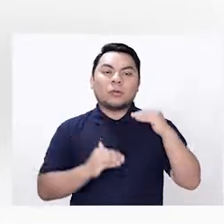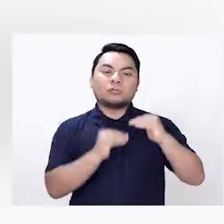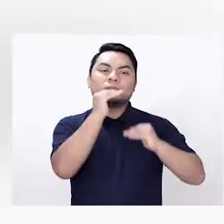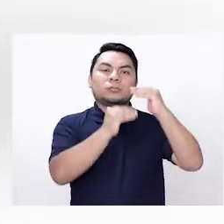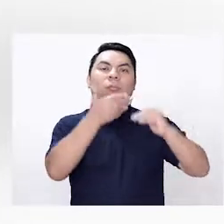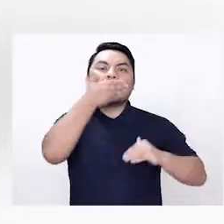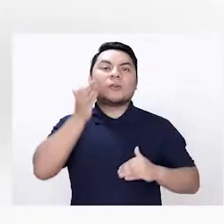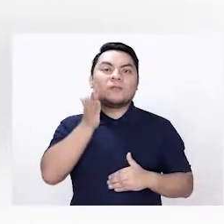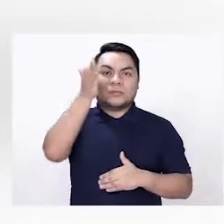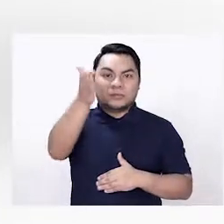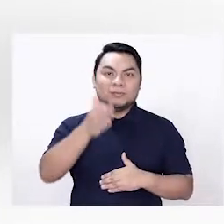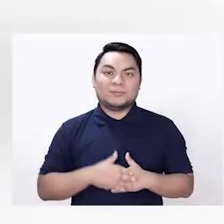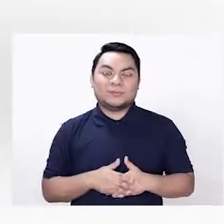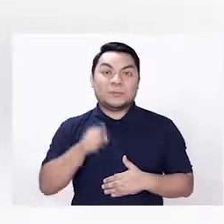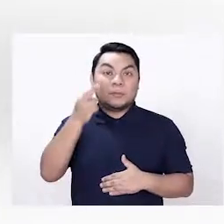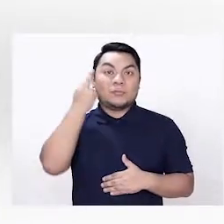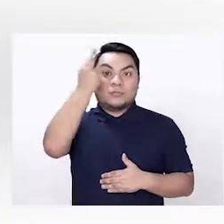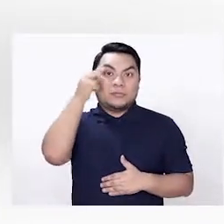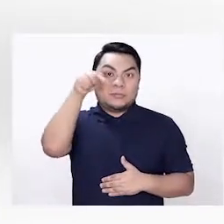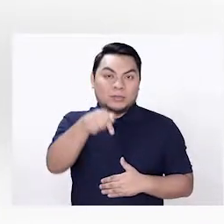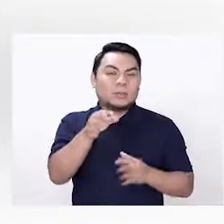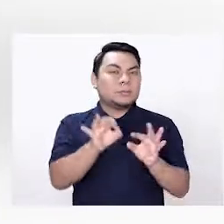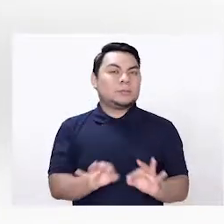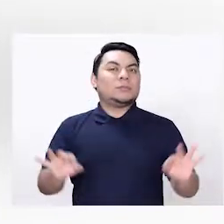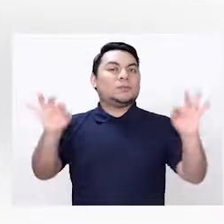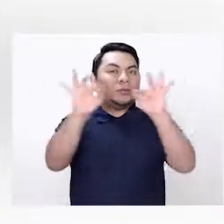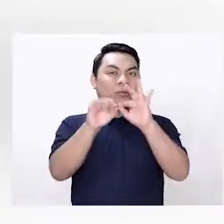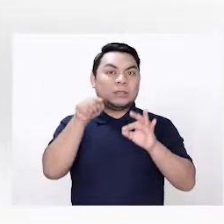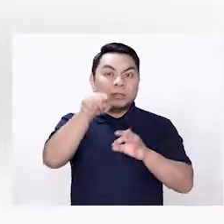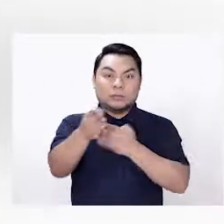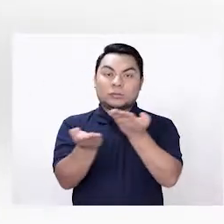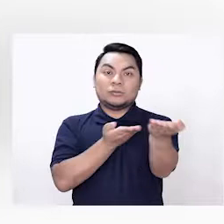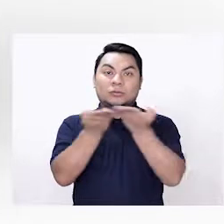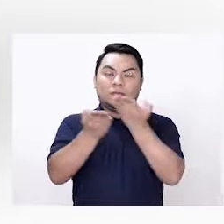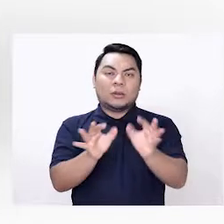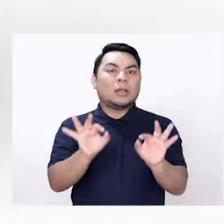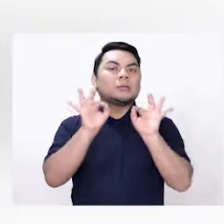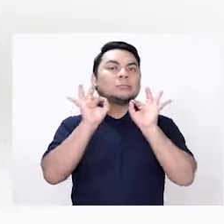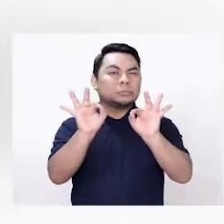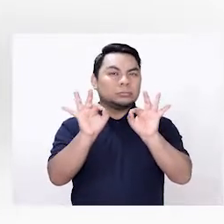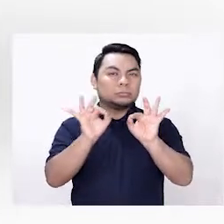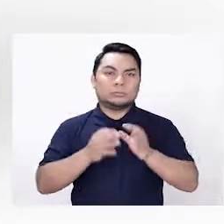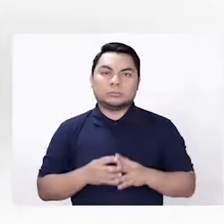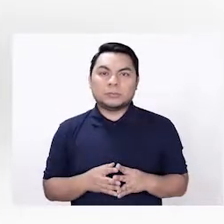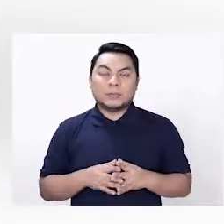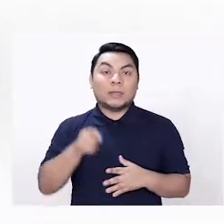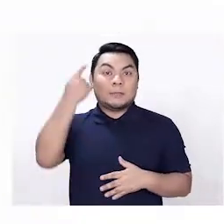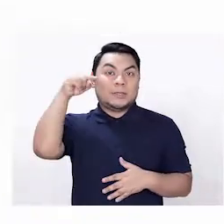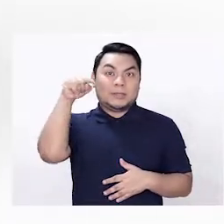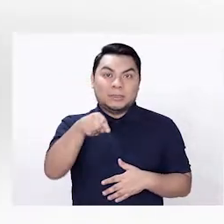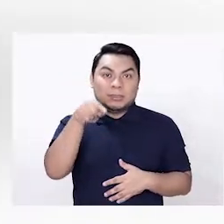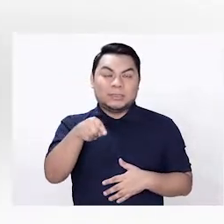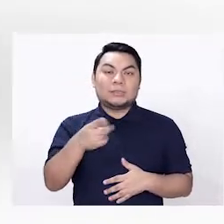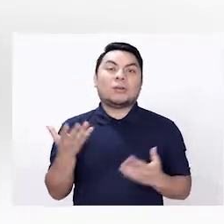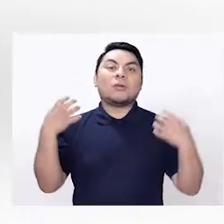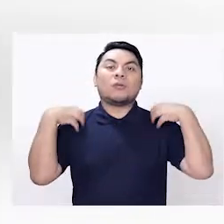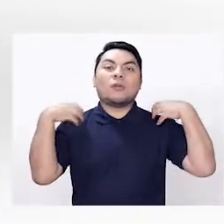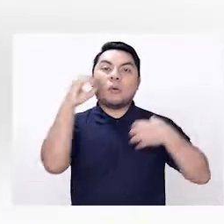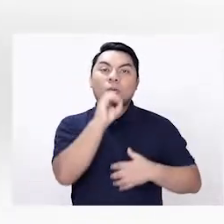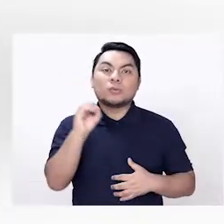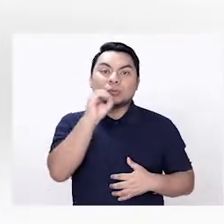a construir un mejor futuro. Por ello, es muy importante que estos servicios funcionen adecuadamente. Para eso,